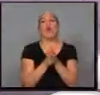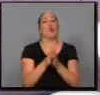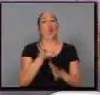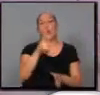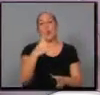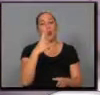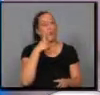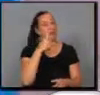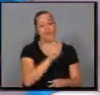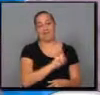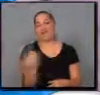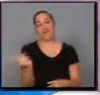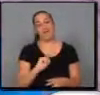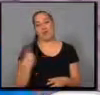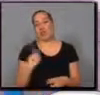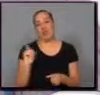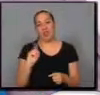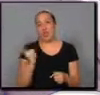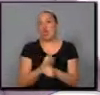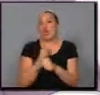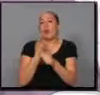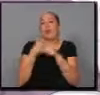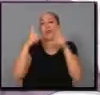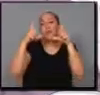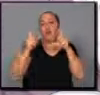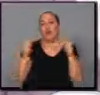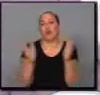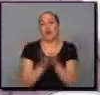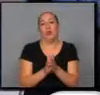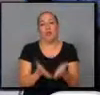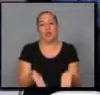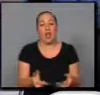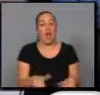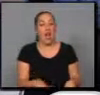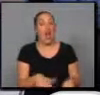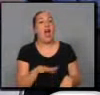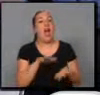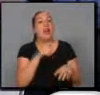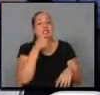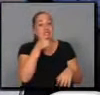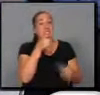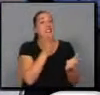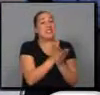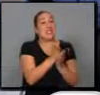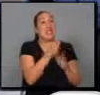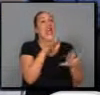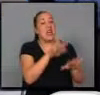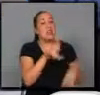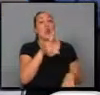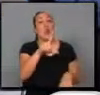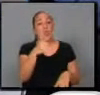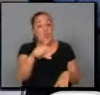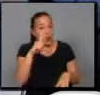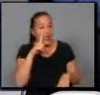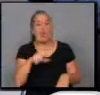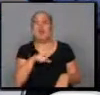puede. Luli no puede publicar una foto con Redrado, loco. Pero mientras siga así, más enamorada va a estar Luli. Eso, mucha